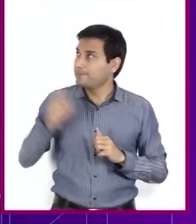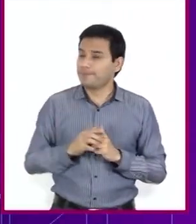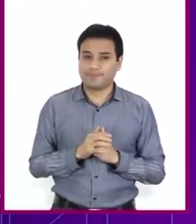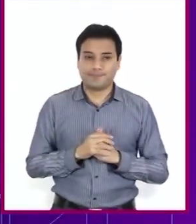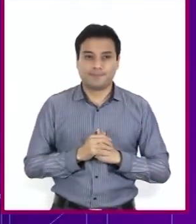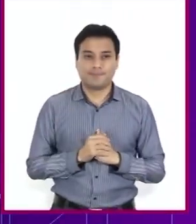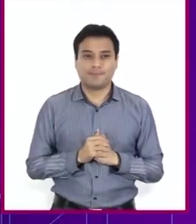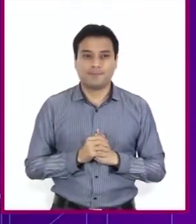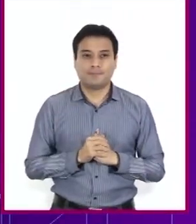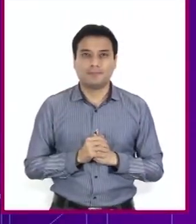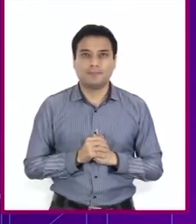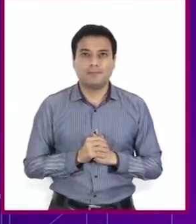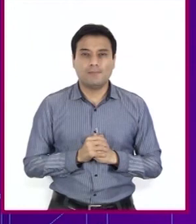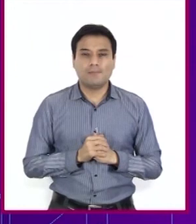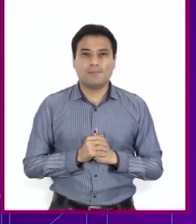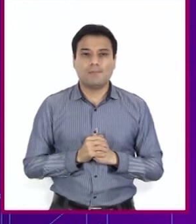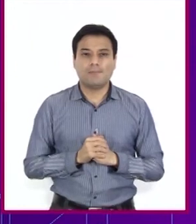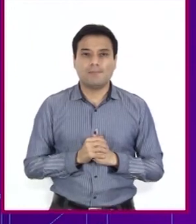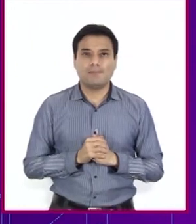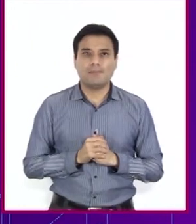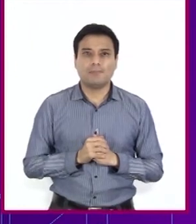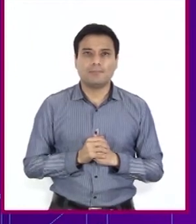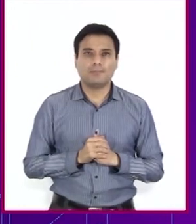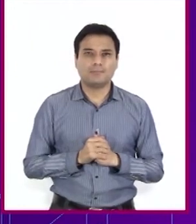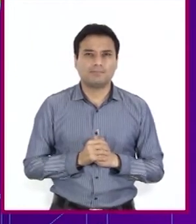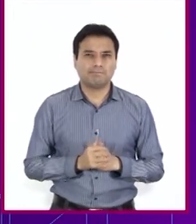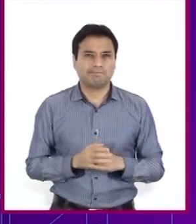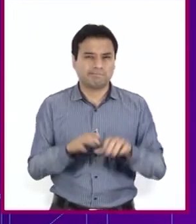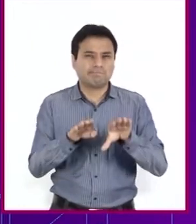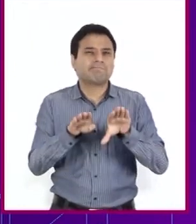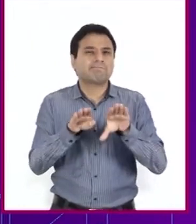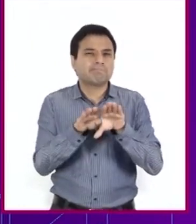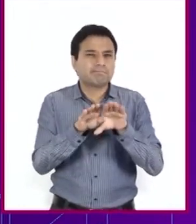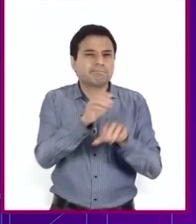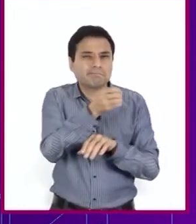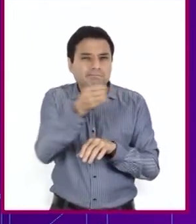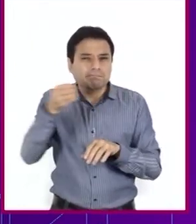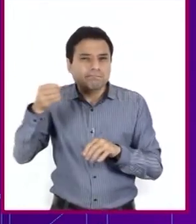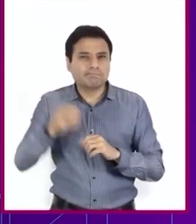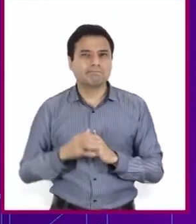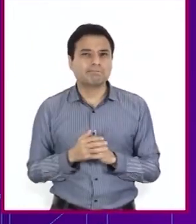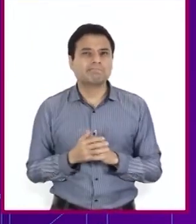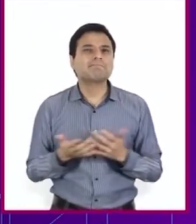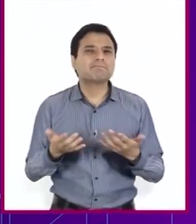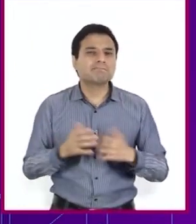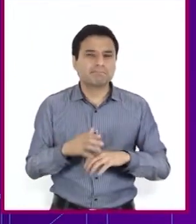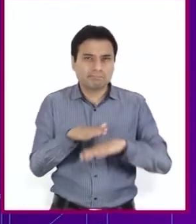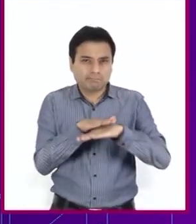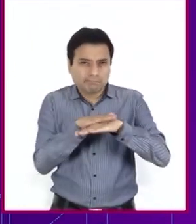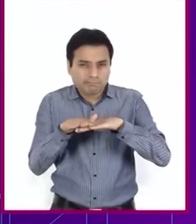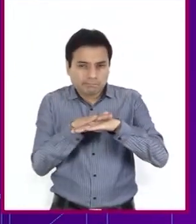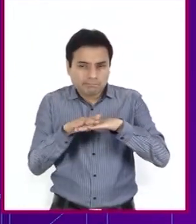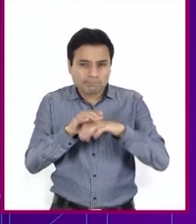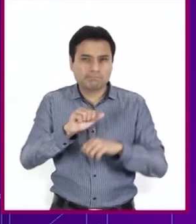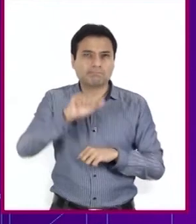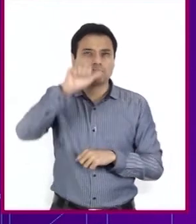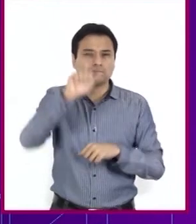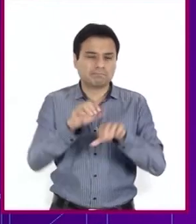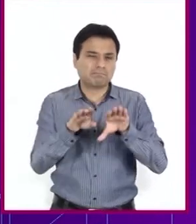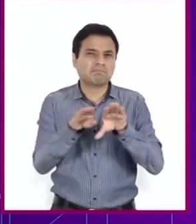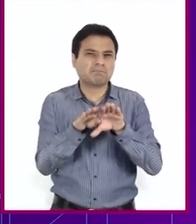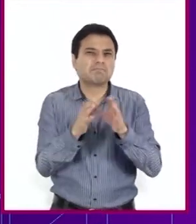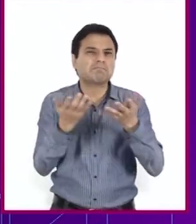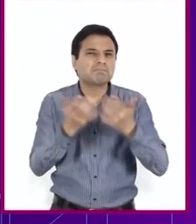observan entre el número de círculos en la base, la altura y la posición que ocupa cada